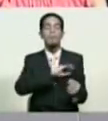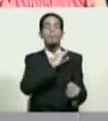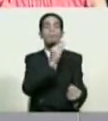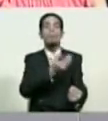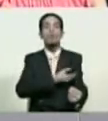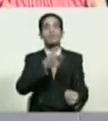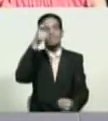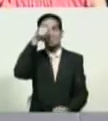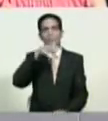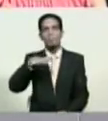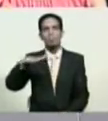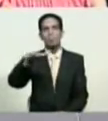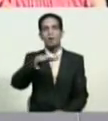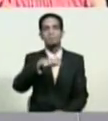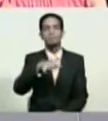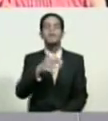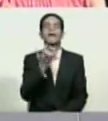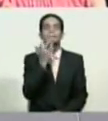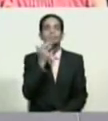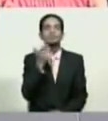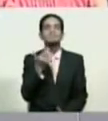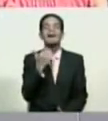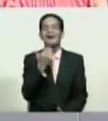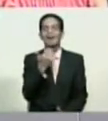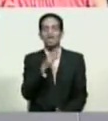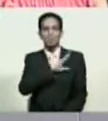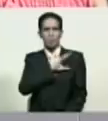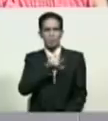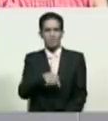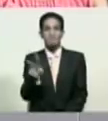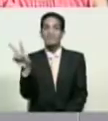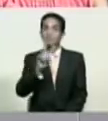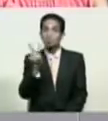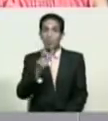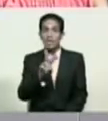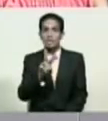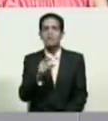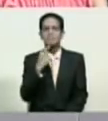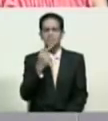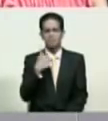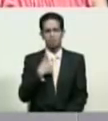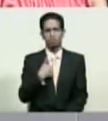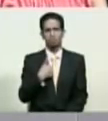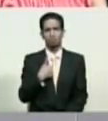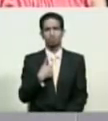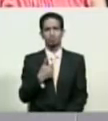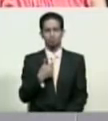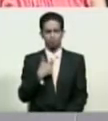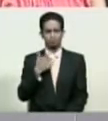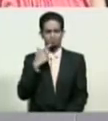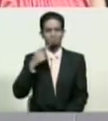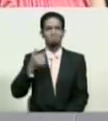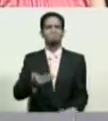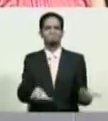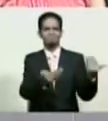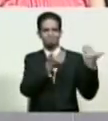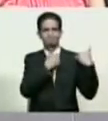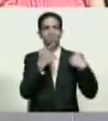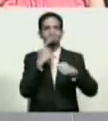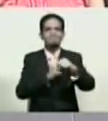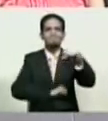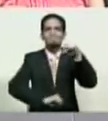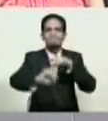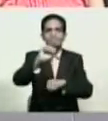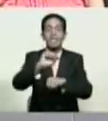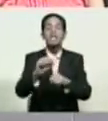popular. Porque si hay algo que hay que reconocerle al pueblo de Venezuela, es que dijo, yo me echo a Venezuela encima, echamos a andar, la vamos a defender,